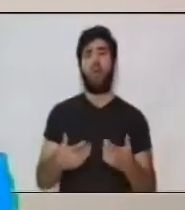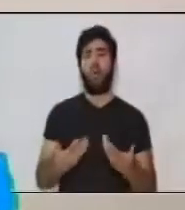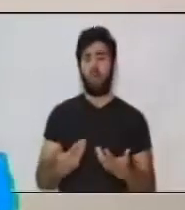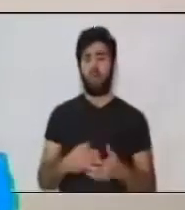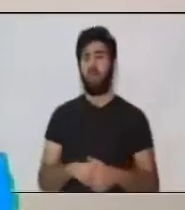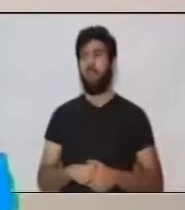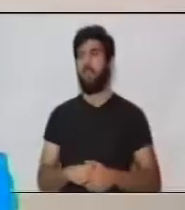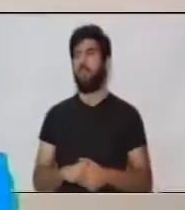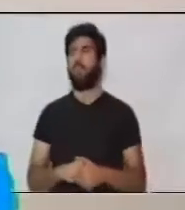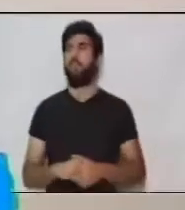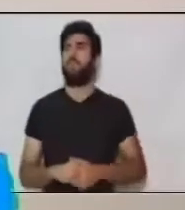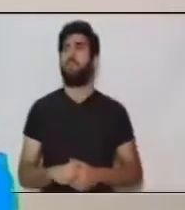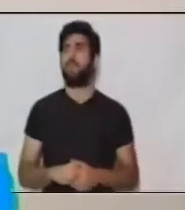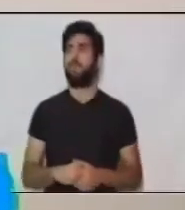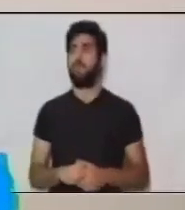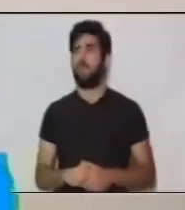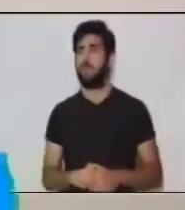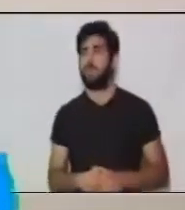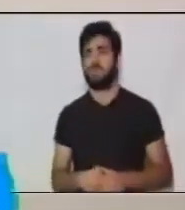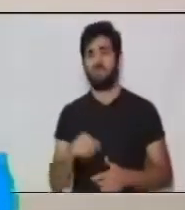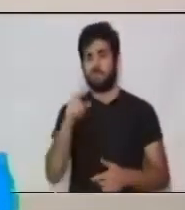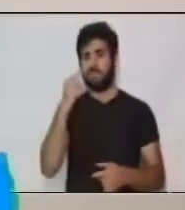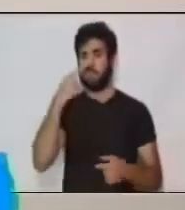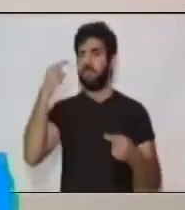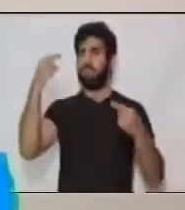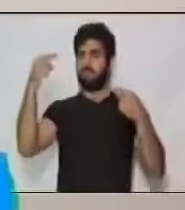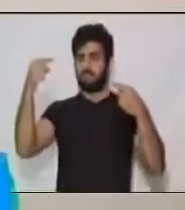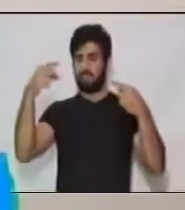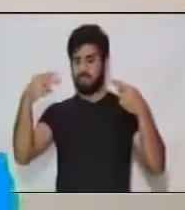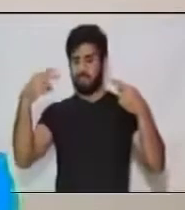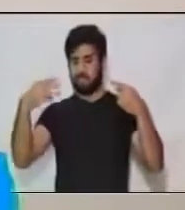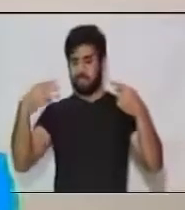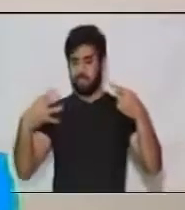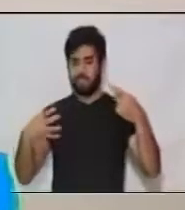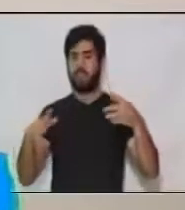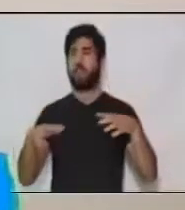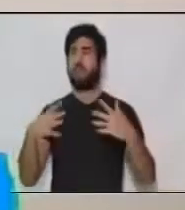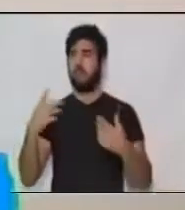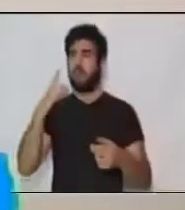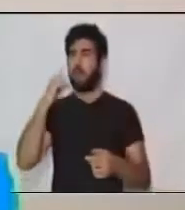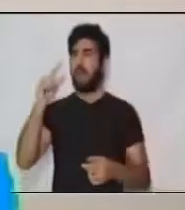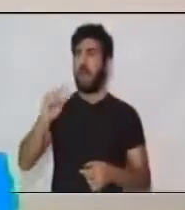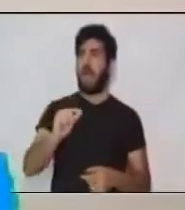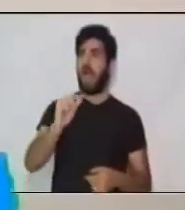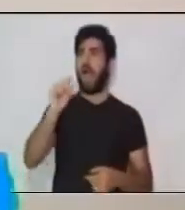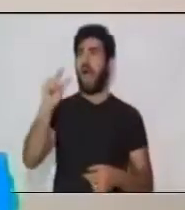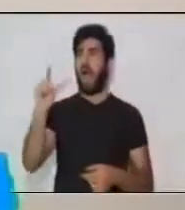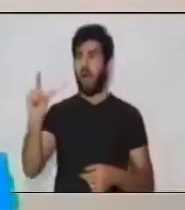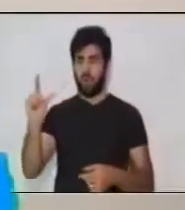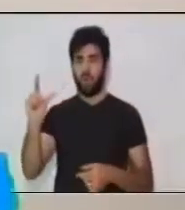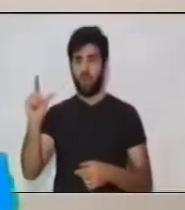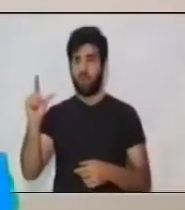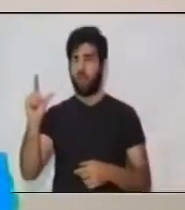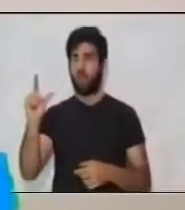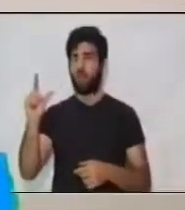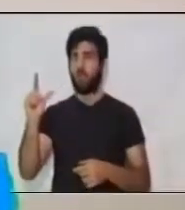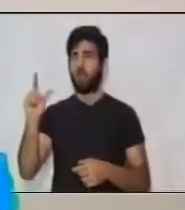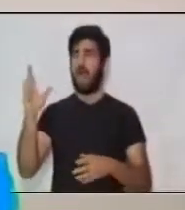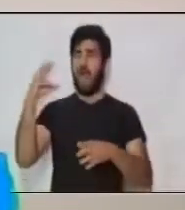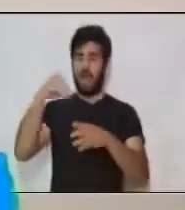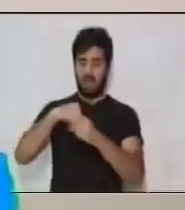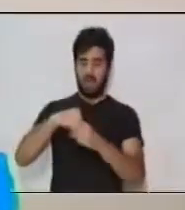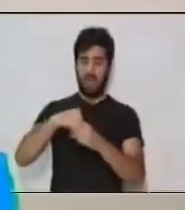alternos internos, ángulos correspondientes, ángulos opuestos por el vértice? ¿Cuáles